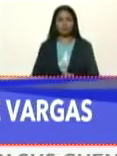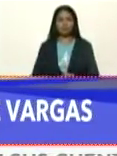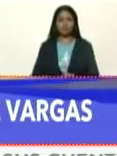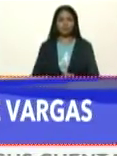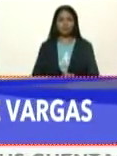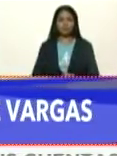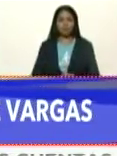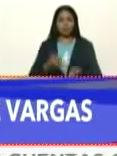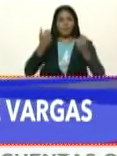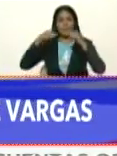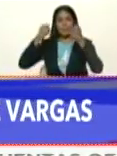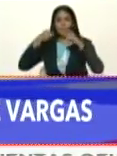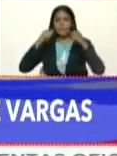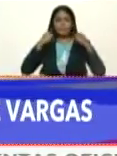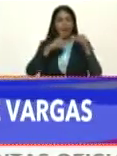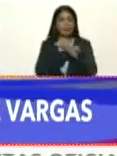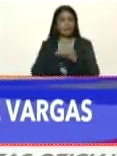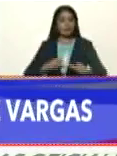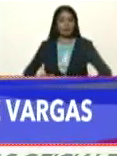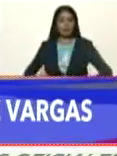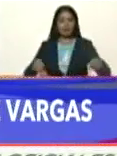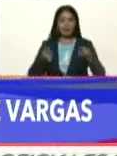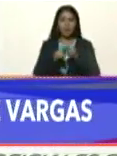los ejercicios militares